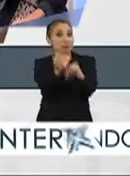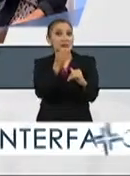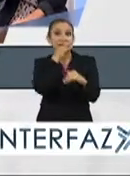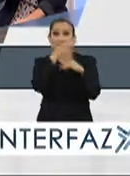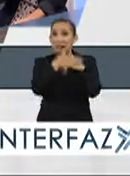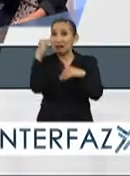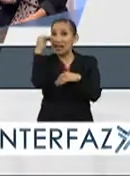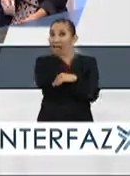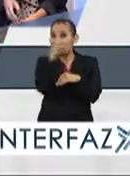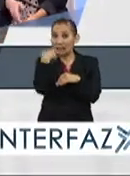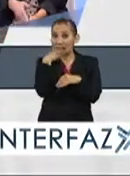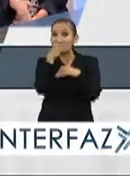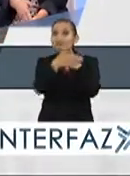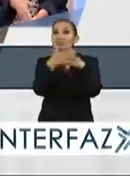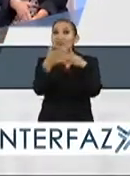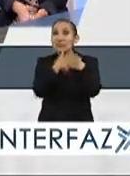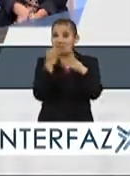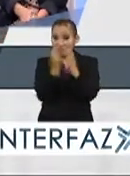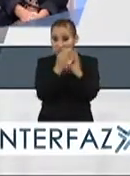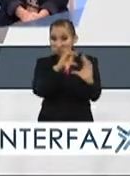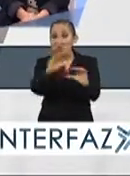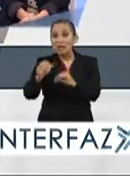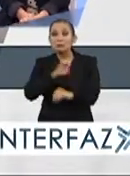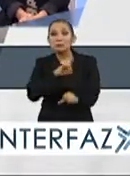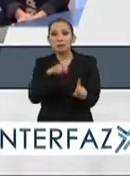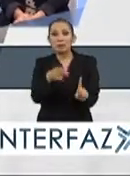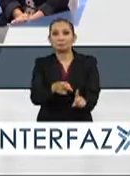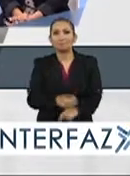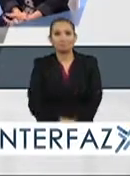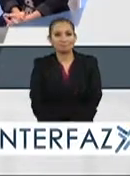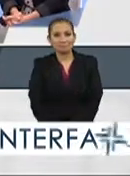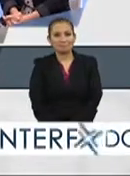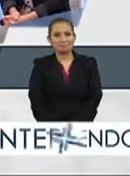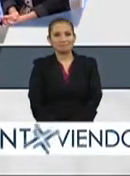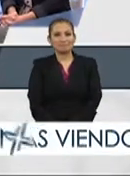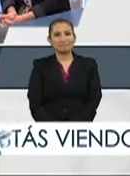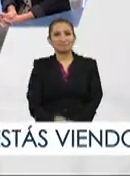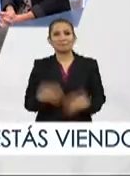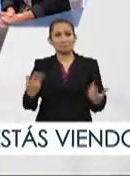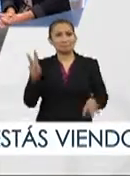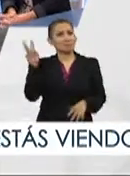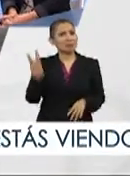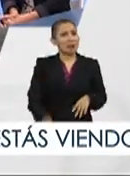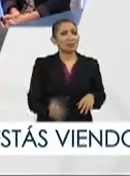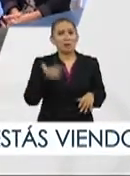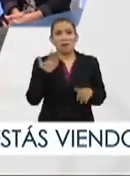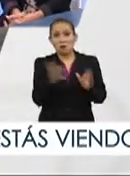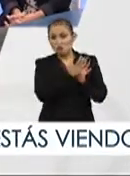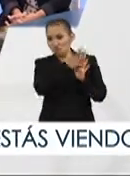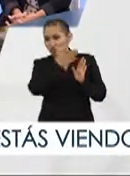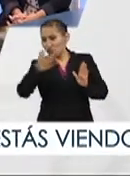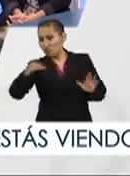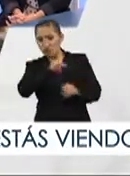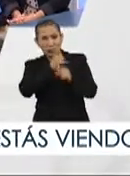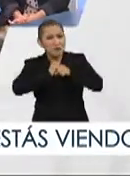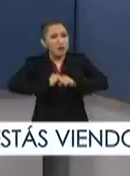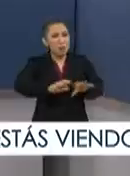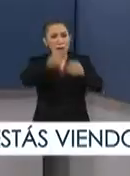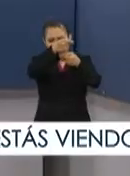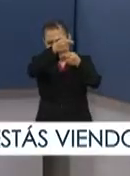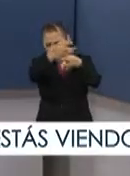porque es totalmente gratis y es una convocatoria de formación muy interesante y muy especial. Claro, pues verdaderamente que nos has avasallado con toda